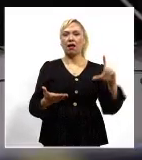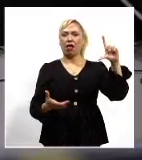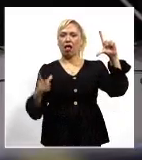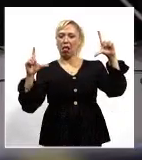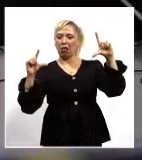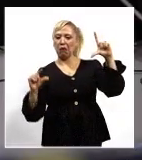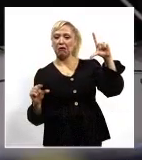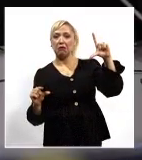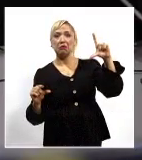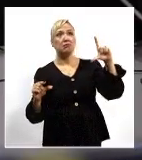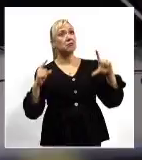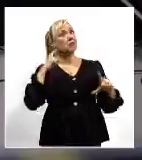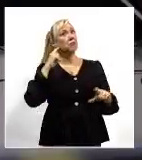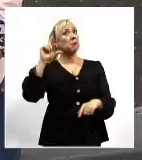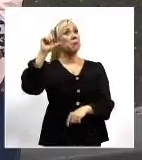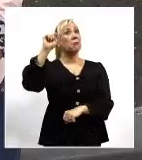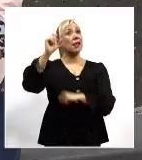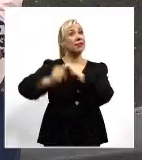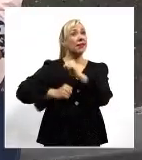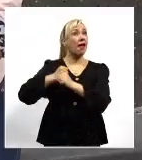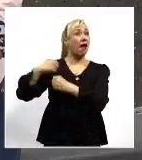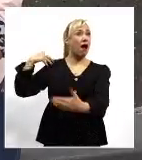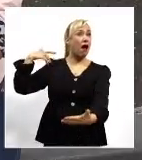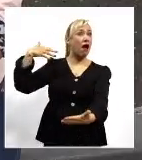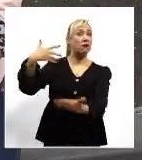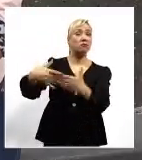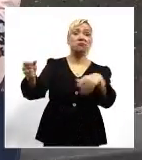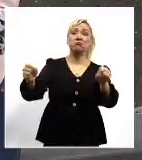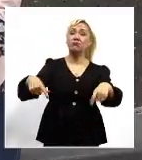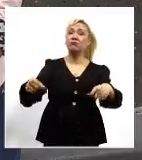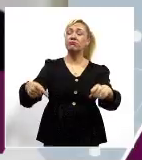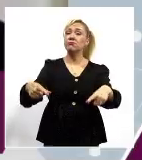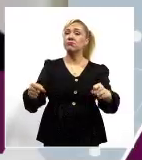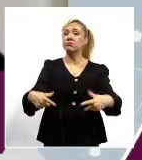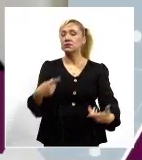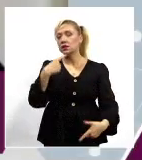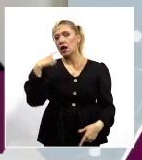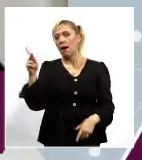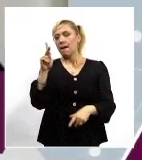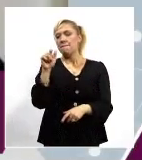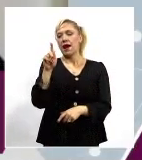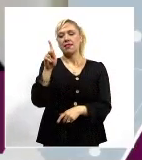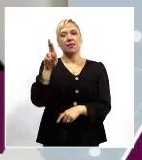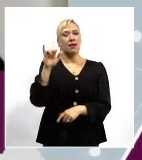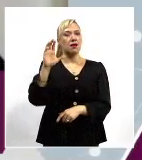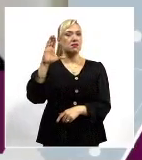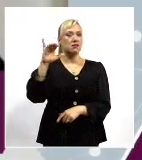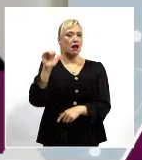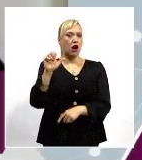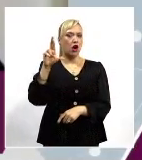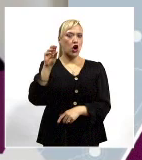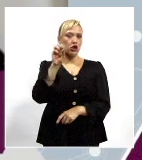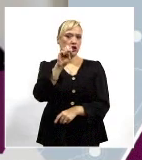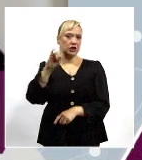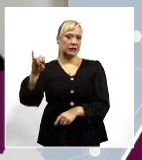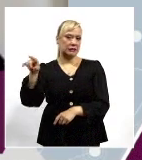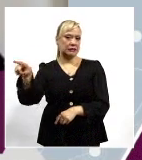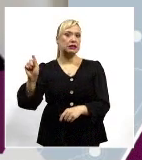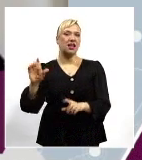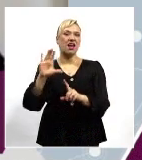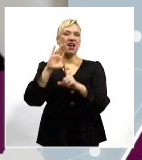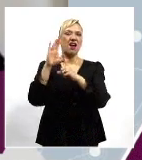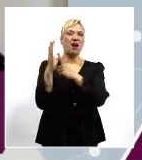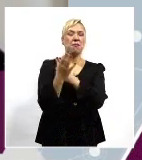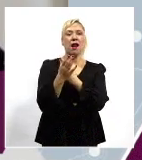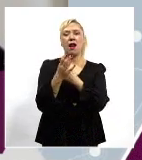las últimas 2 décadas, denunció Patricia Rossi, integrante de la Cámara Federal de Seguridad Social